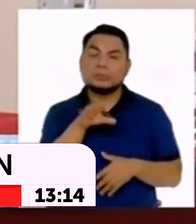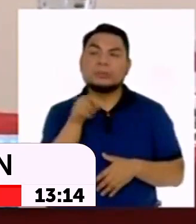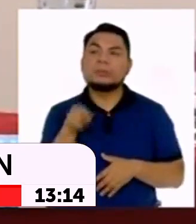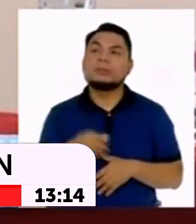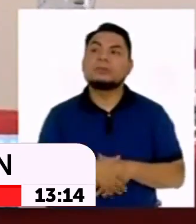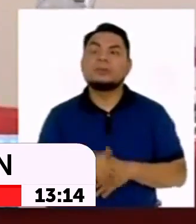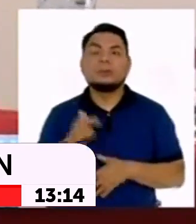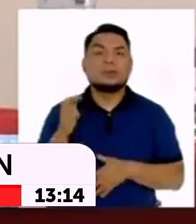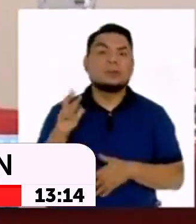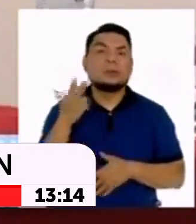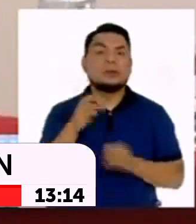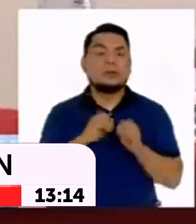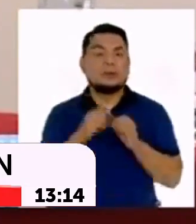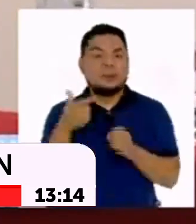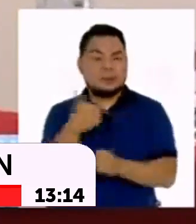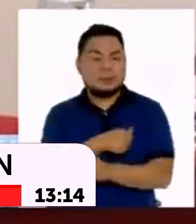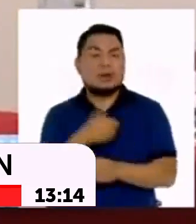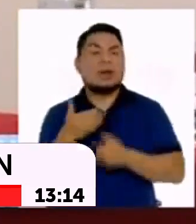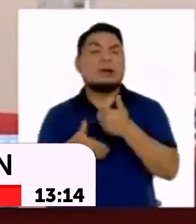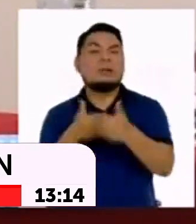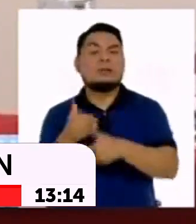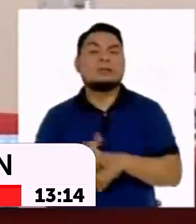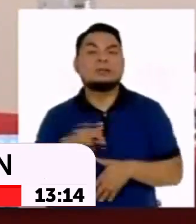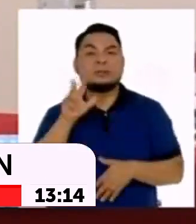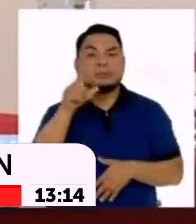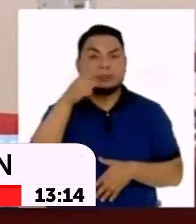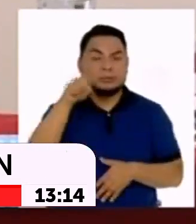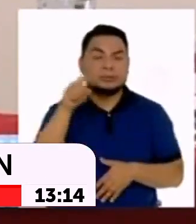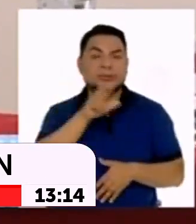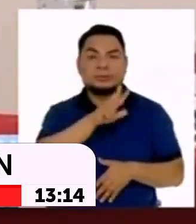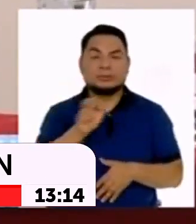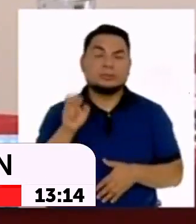que en tercera dosis hemos avanzado a